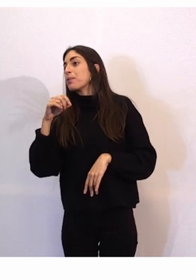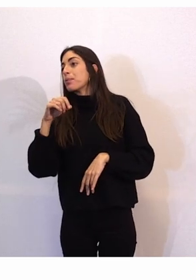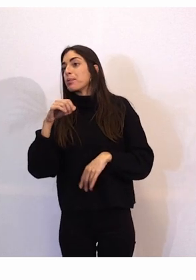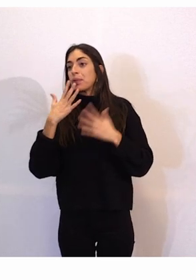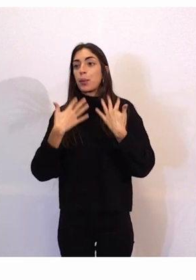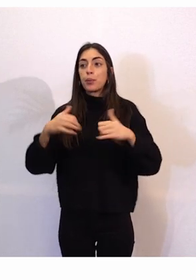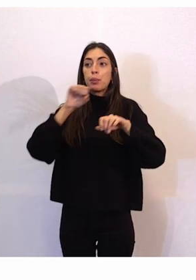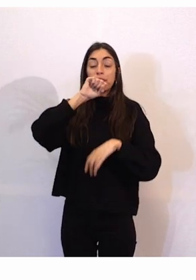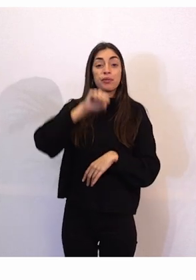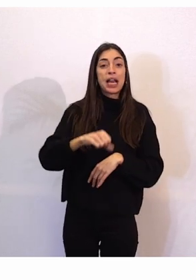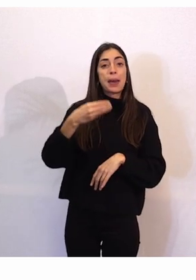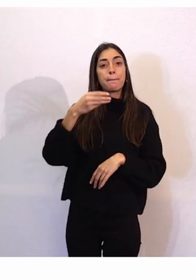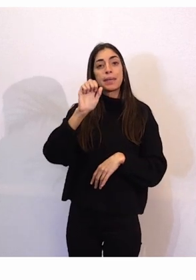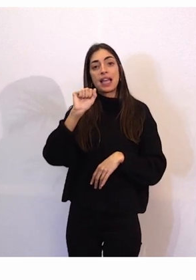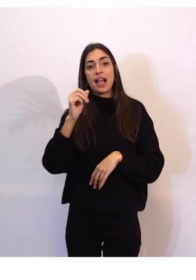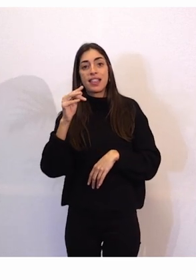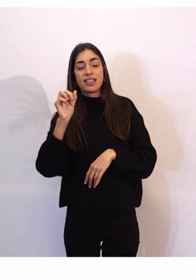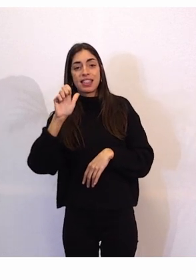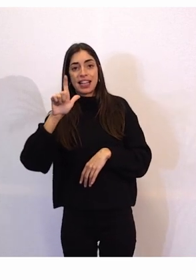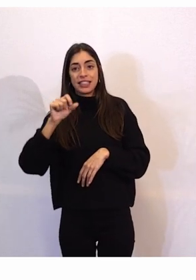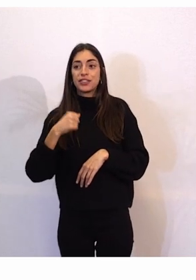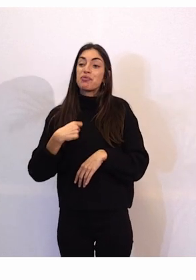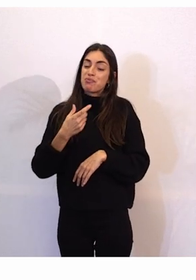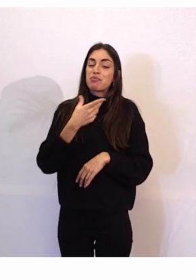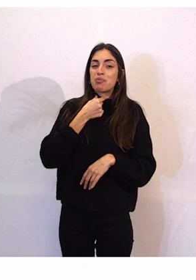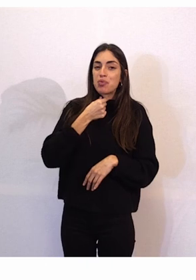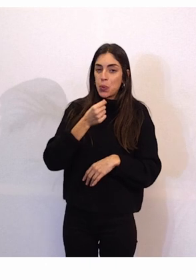Los Beatles también, pues no tienen mal gusto, hijo, pero eso ya...